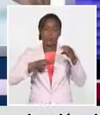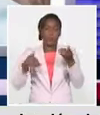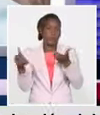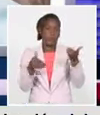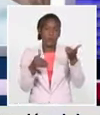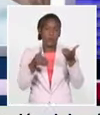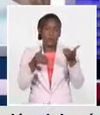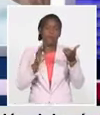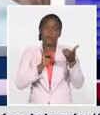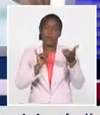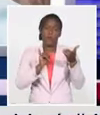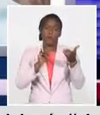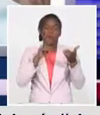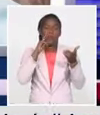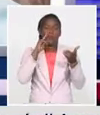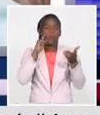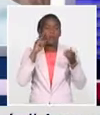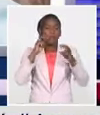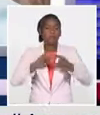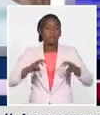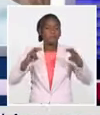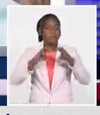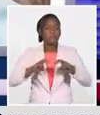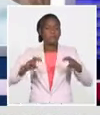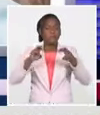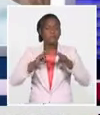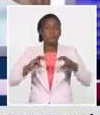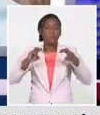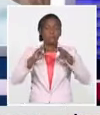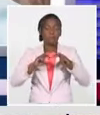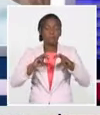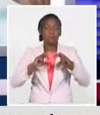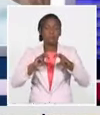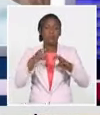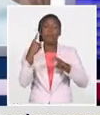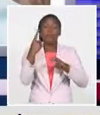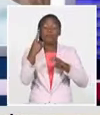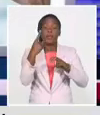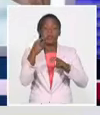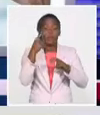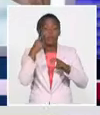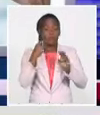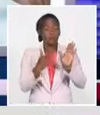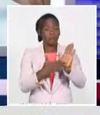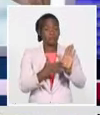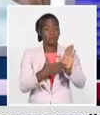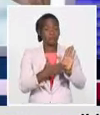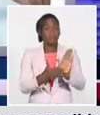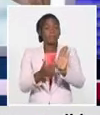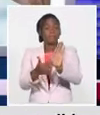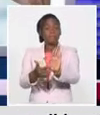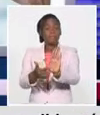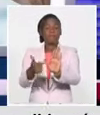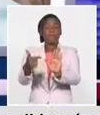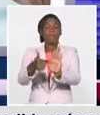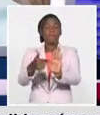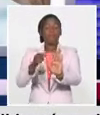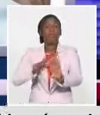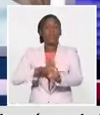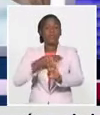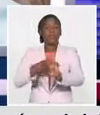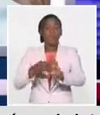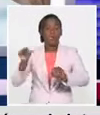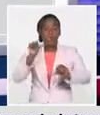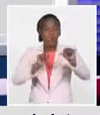años. Estamos trabajando también en ese protocolo que se tiene que presentar primero a la autoridad reguladora para entonces después proceder al inicio del ensayo